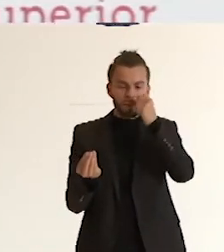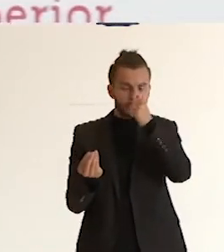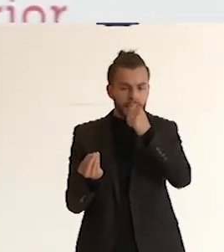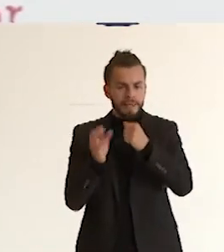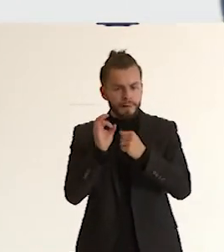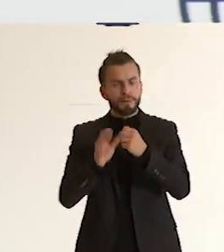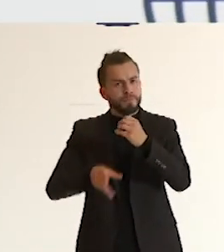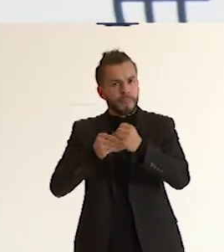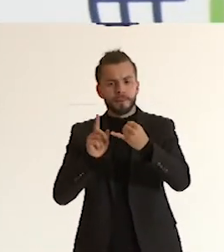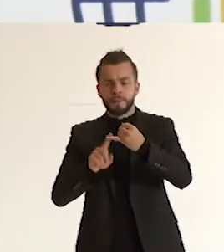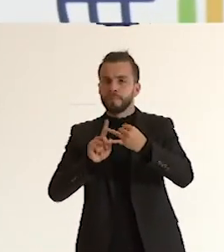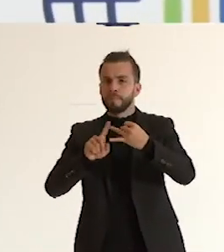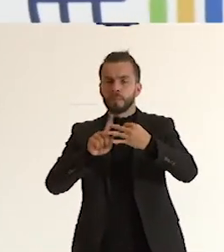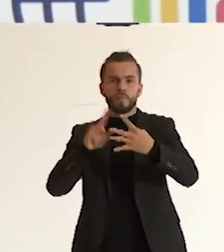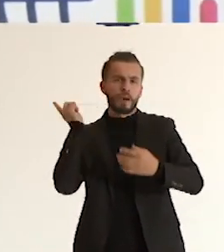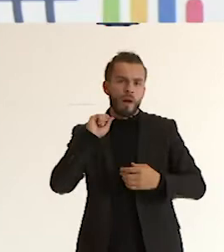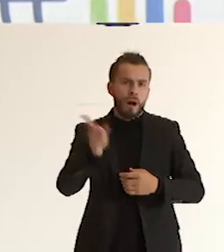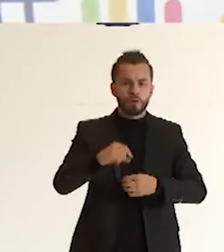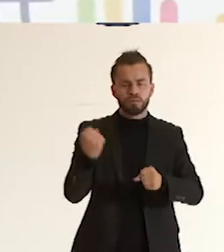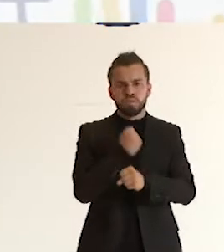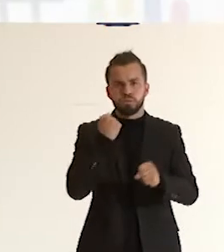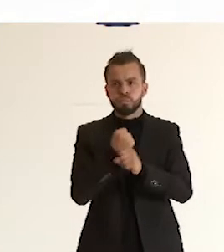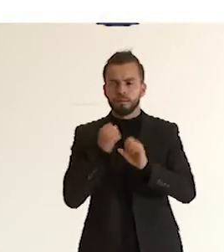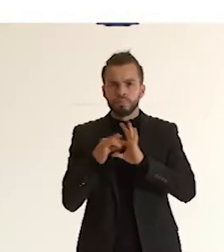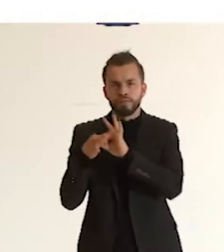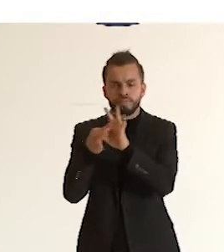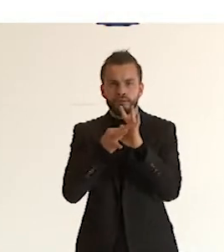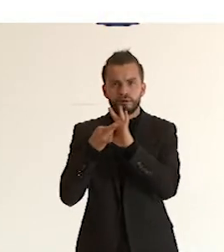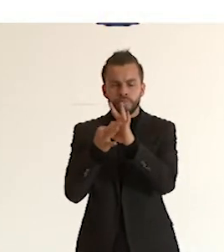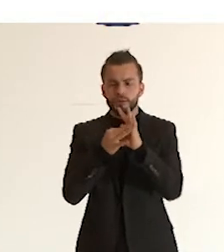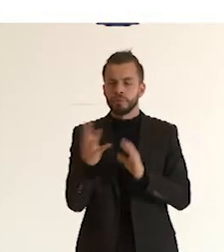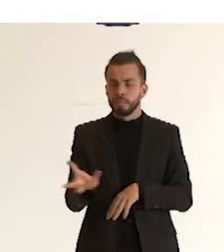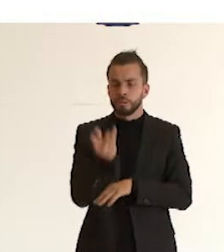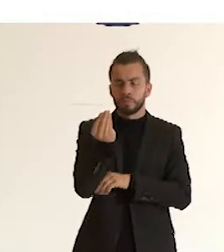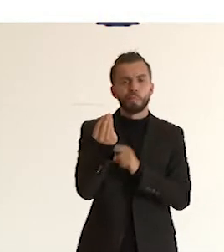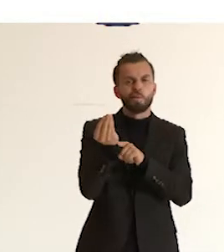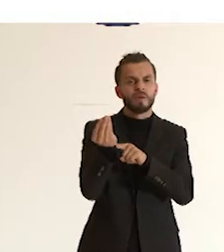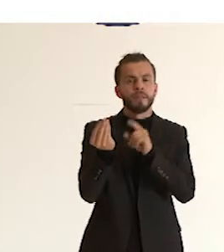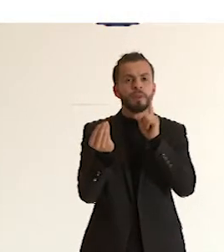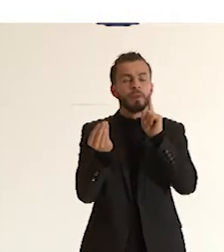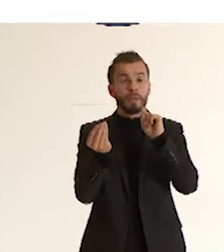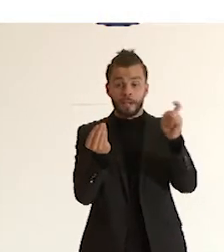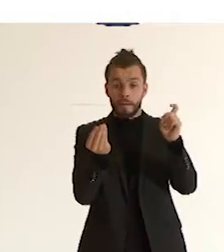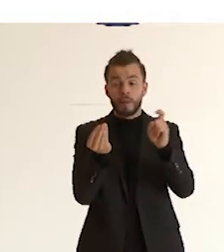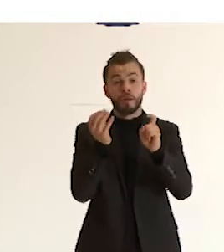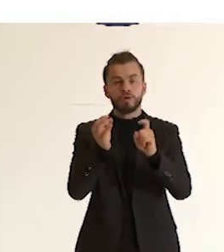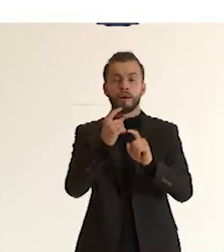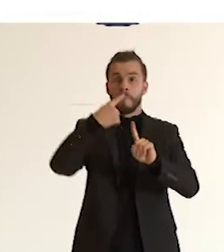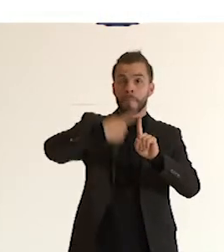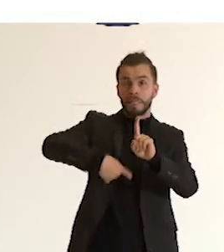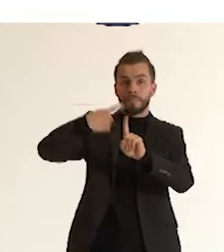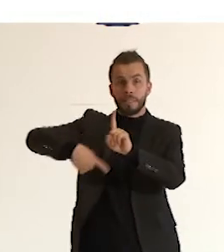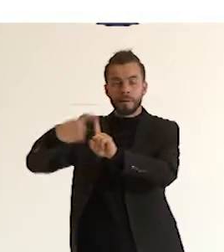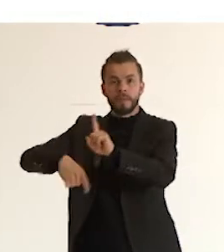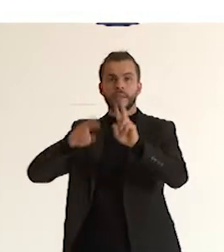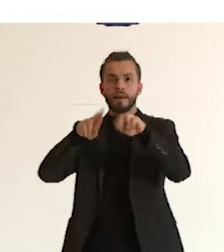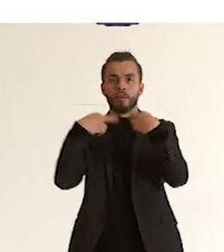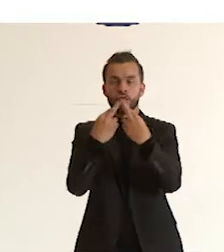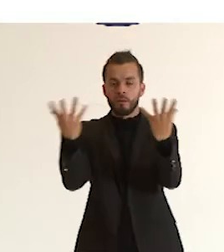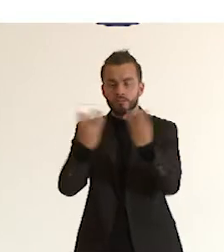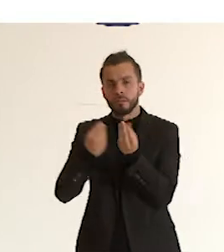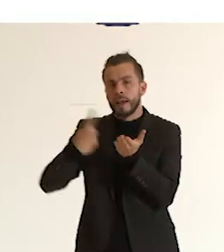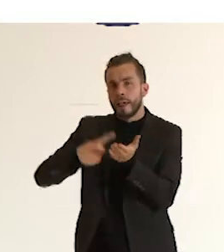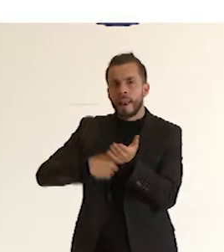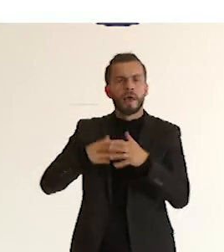de estos años de trabajo conjunto y es una reunión de la reunión mensual con un